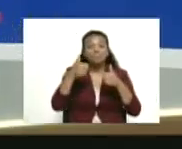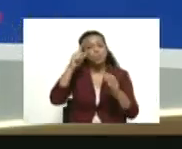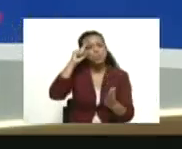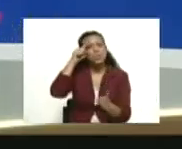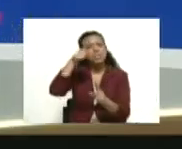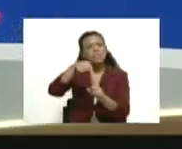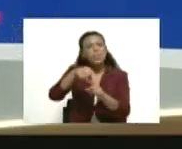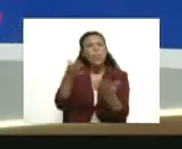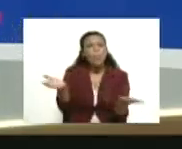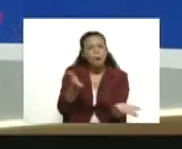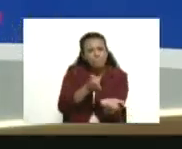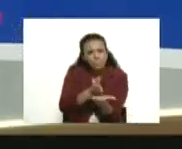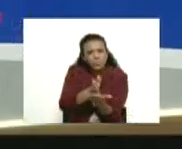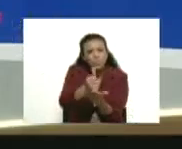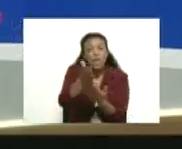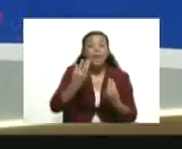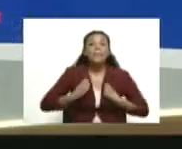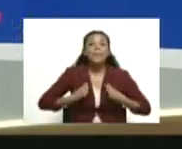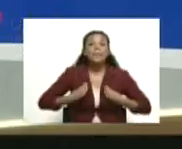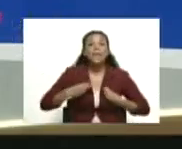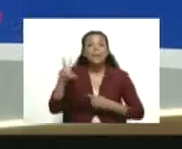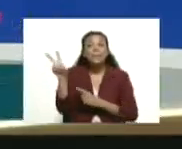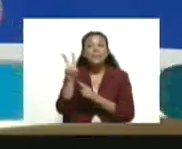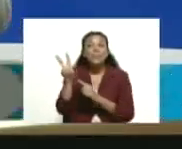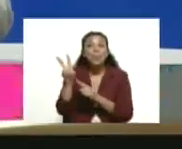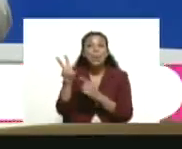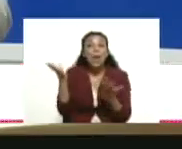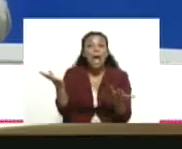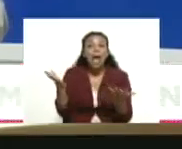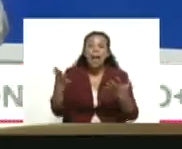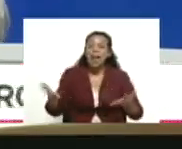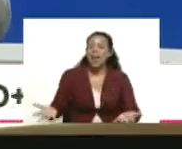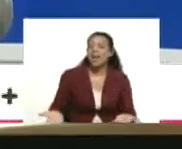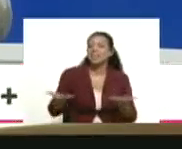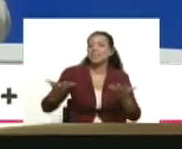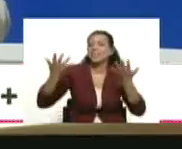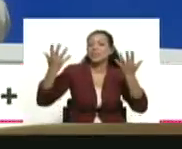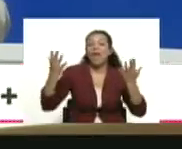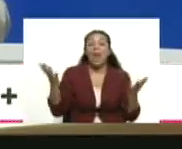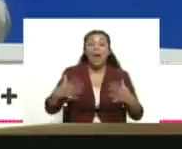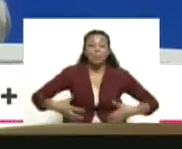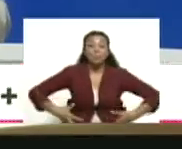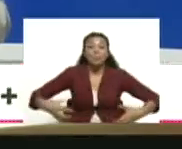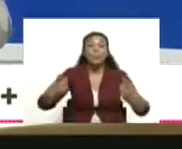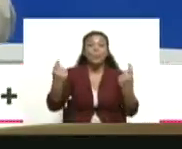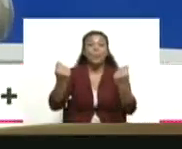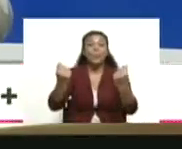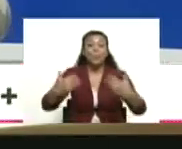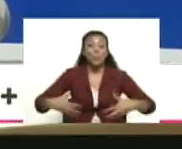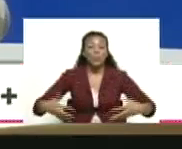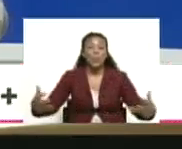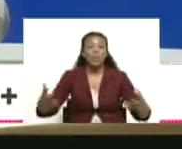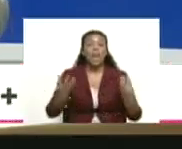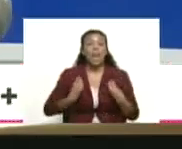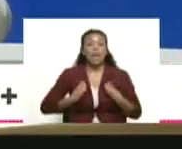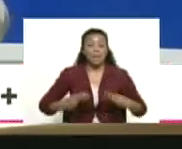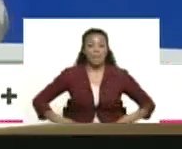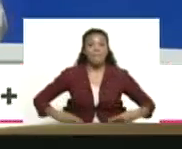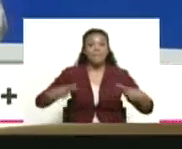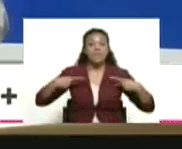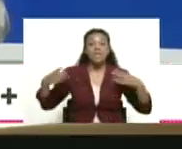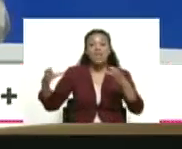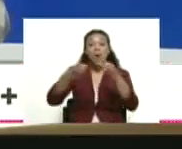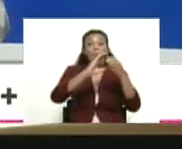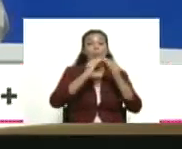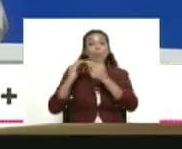destino. ¿Y cuál es el destino de Venezuela? La grandeza. La prosperidad, la vida en